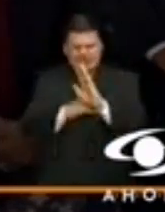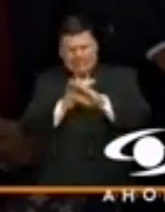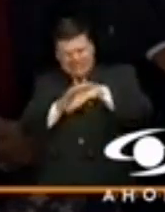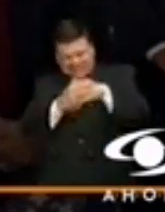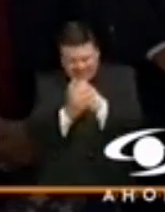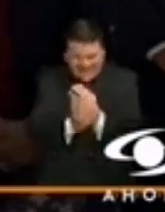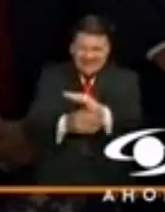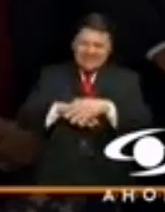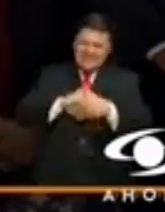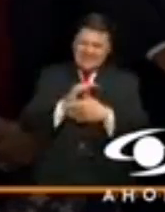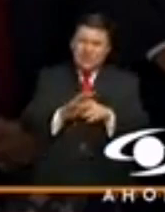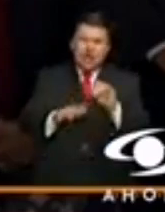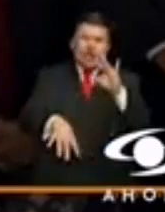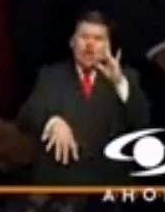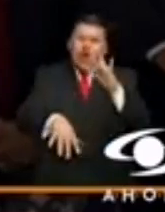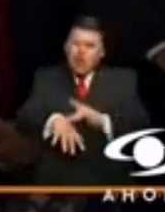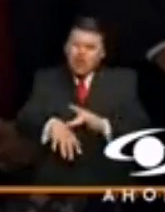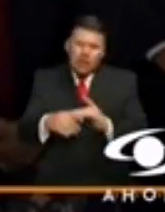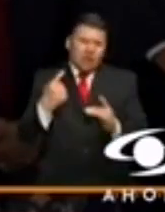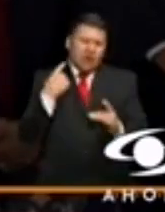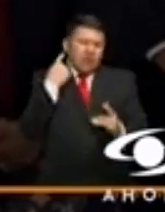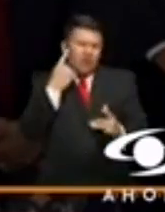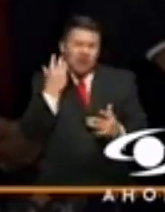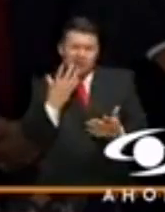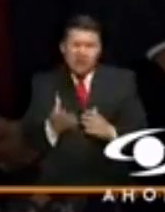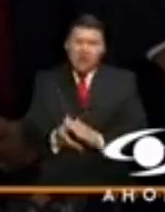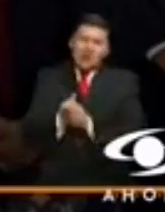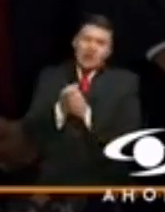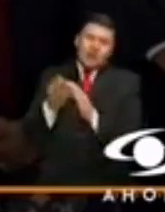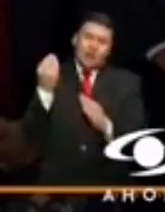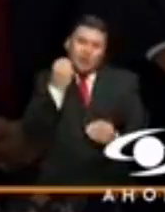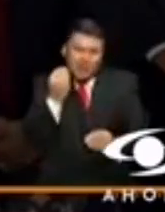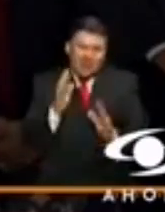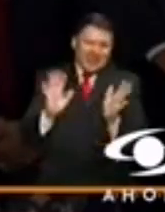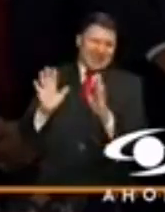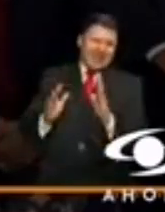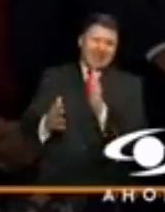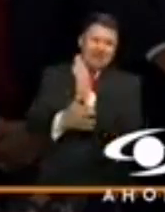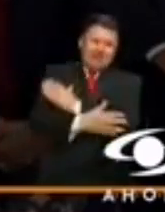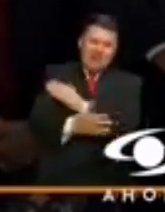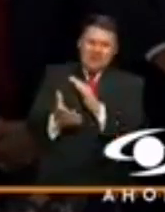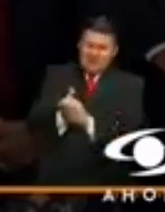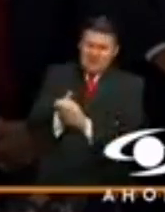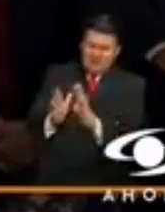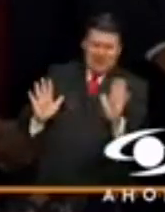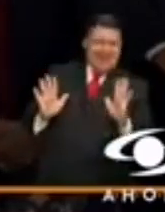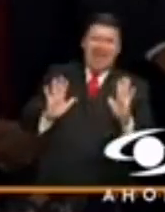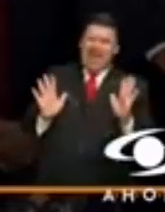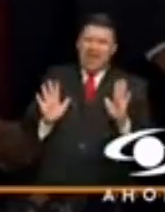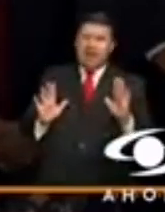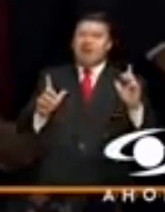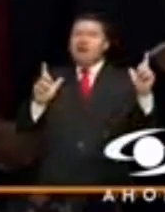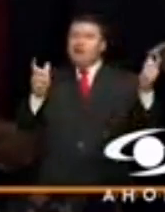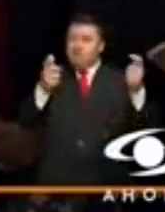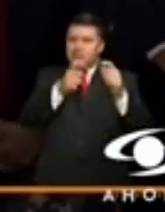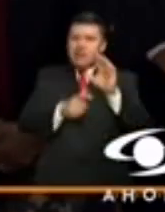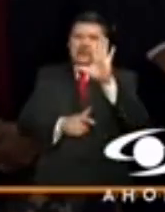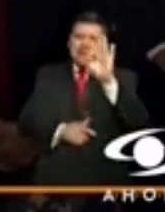las manos, no tocarnos la cara, no saludarnos de beso, abrazo o estrechando la mano, reducimos